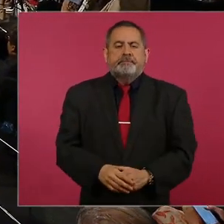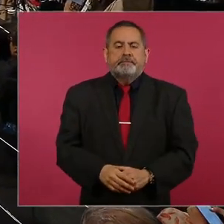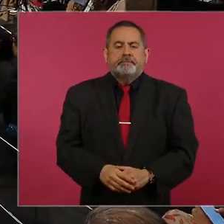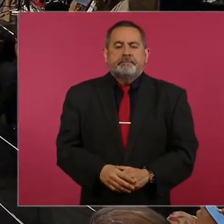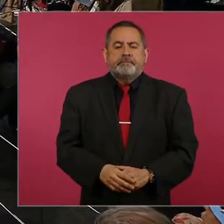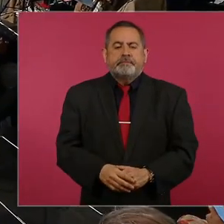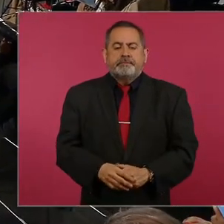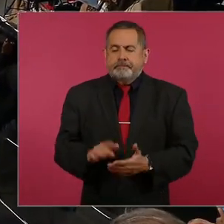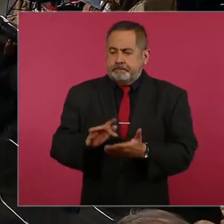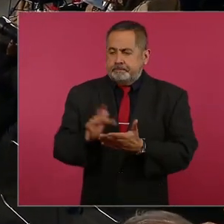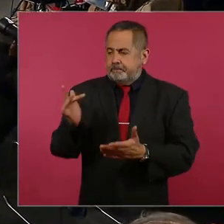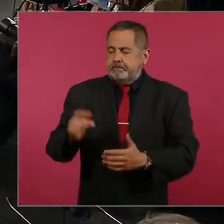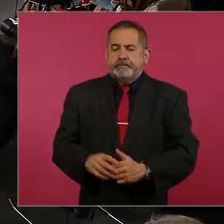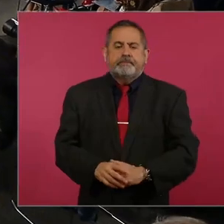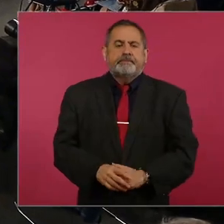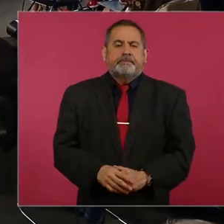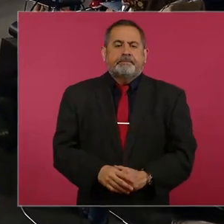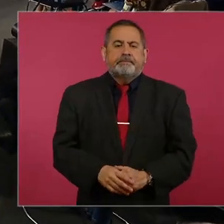Gracias.